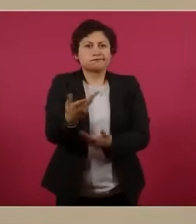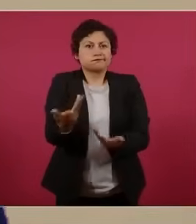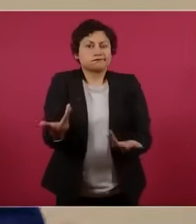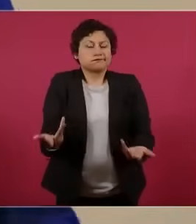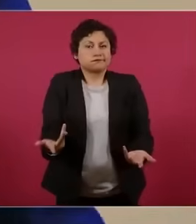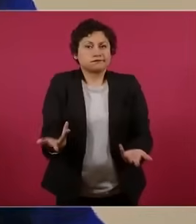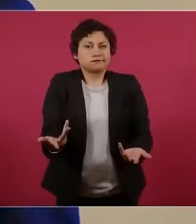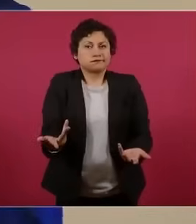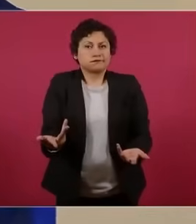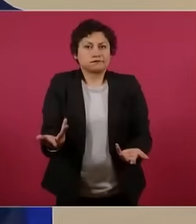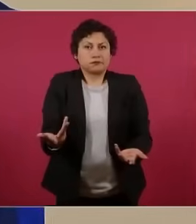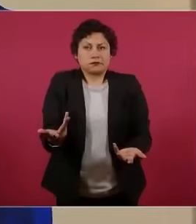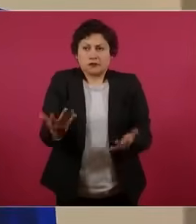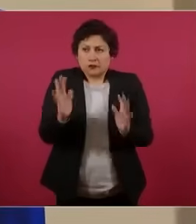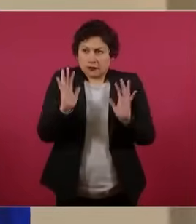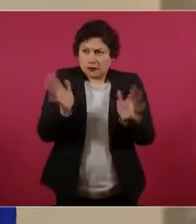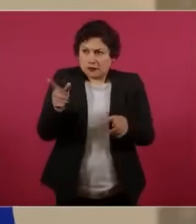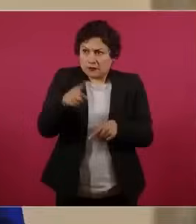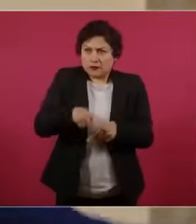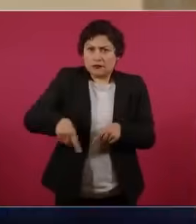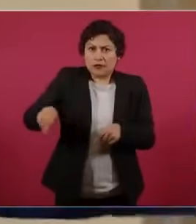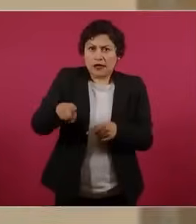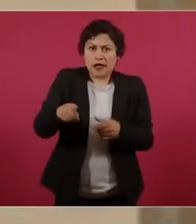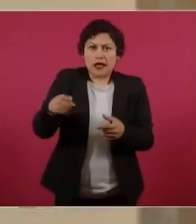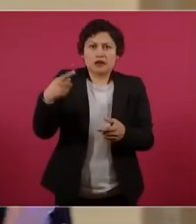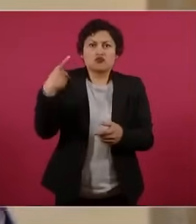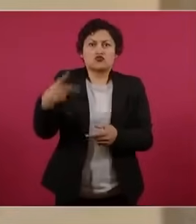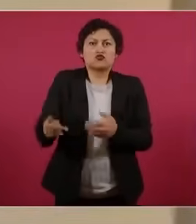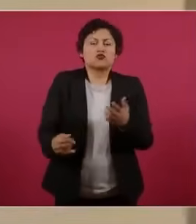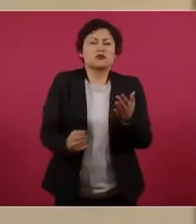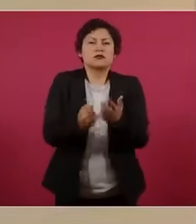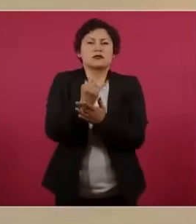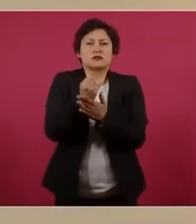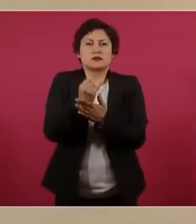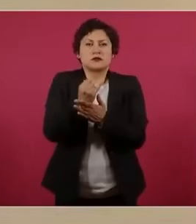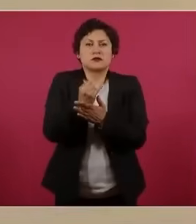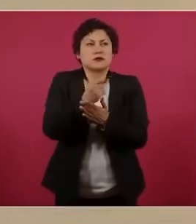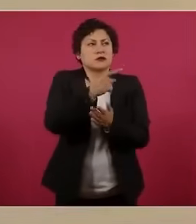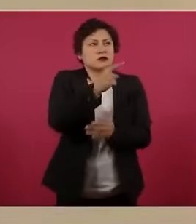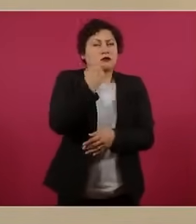Y ahora no quieren. Entonces, ¿cómo van a distribuir entonces?